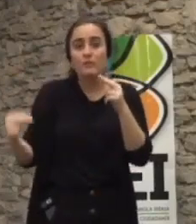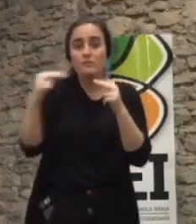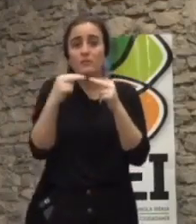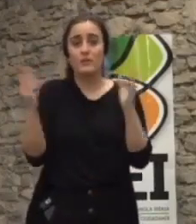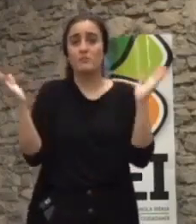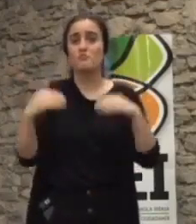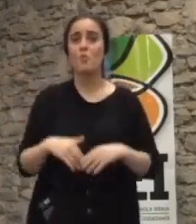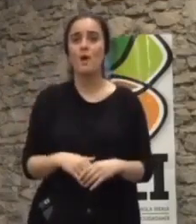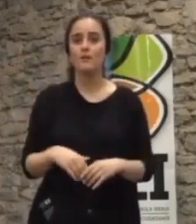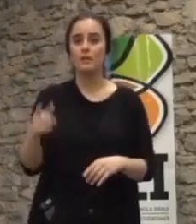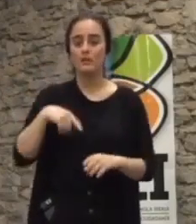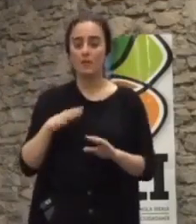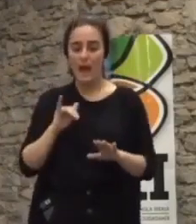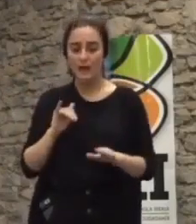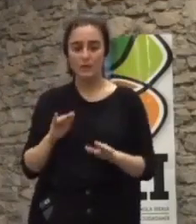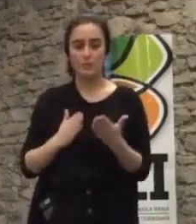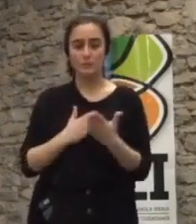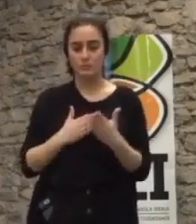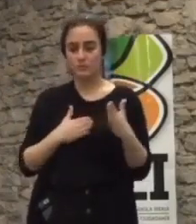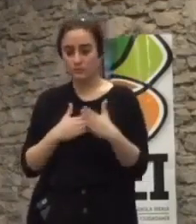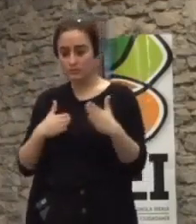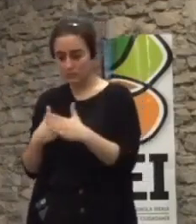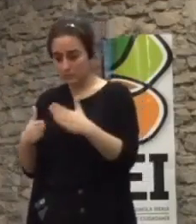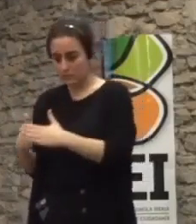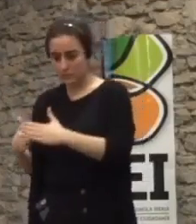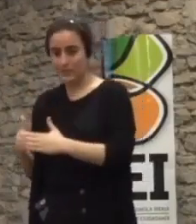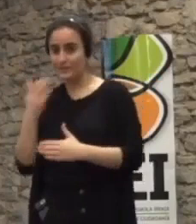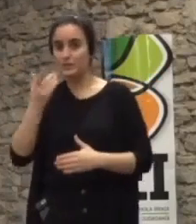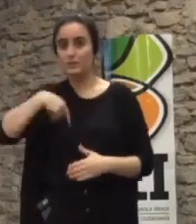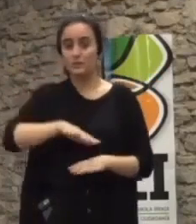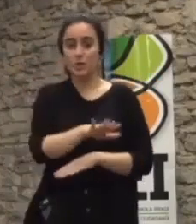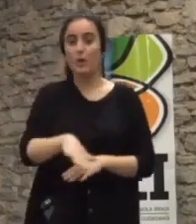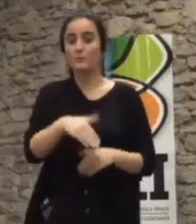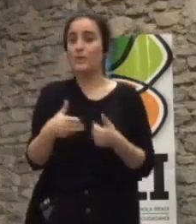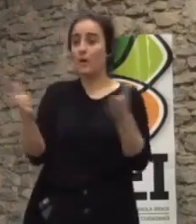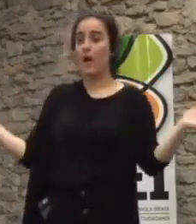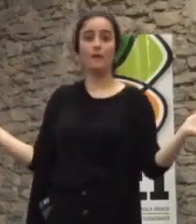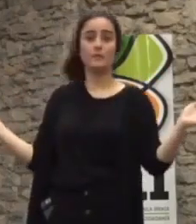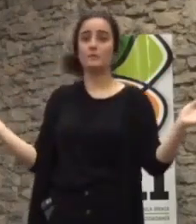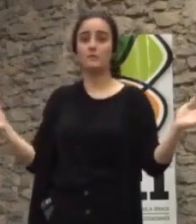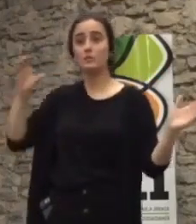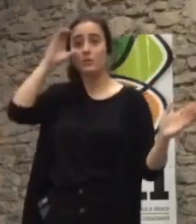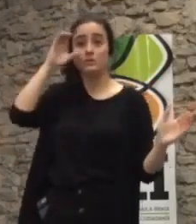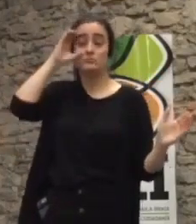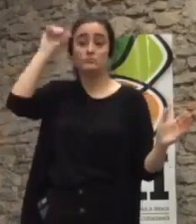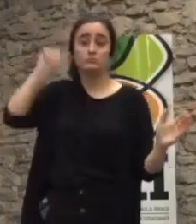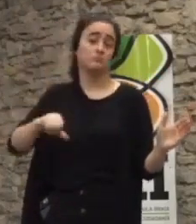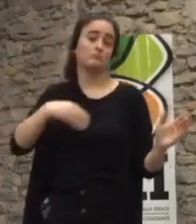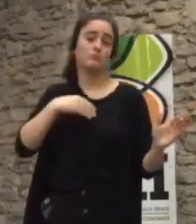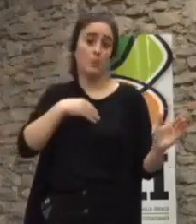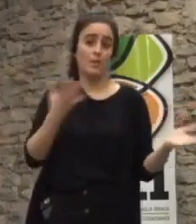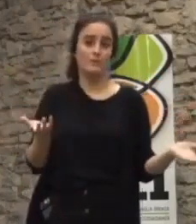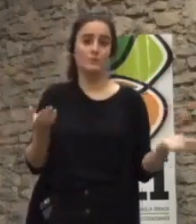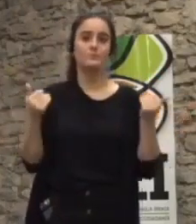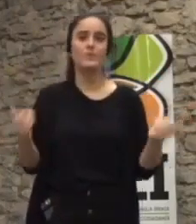Ellos mismos tienen estos frenos que si nosotros no les ofrecemos un espacio como este, jamás escucharíamos esas opiniones. Entonces, insisto, en el diseño de